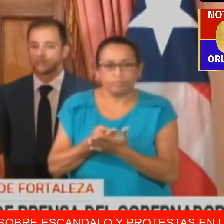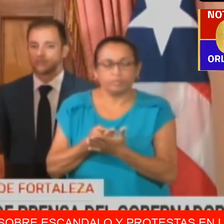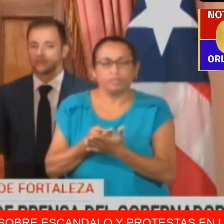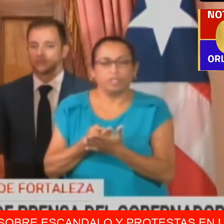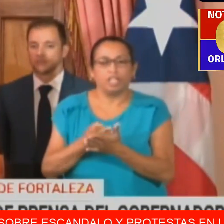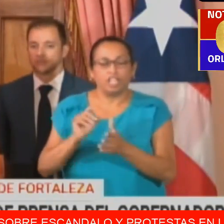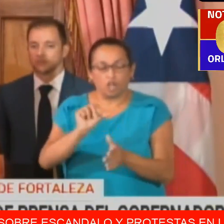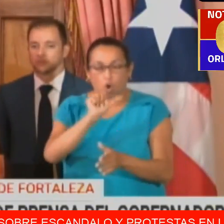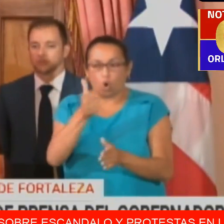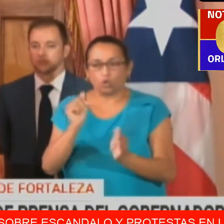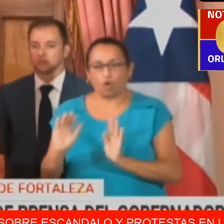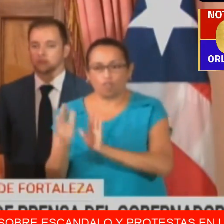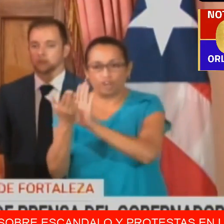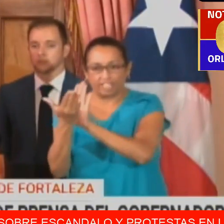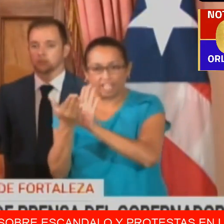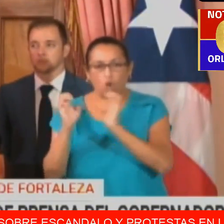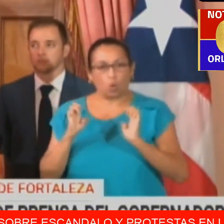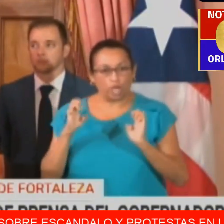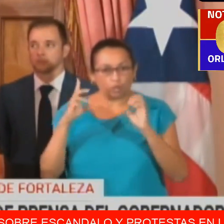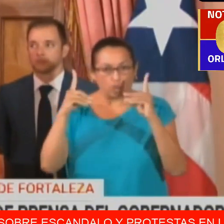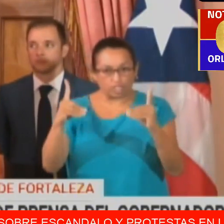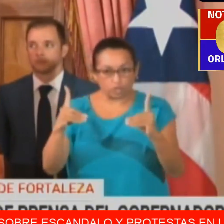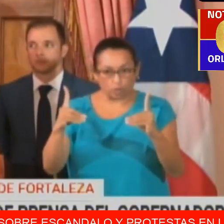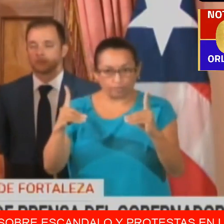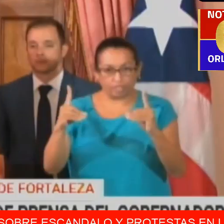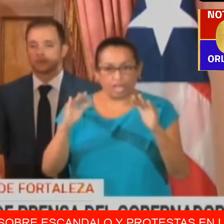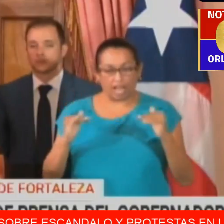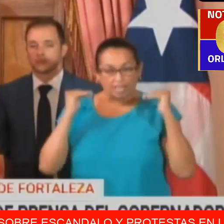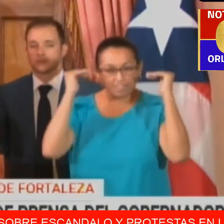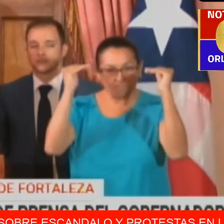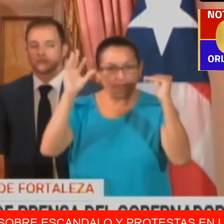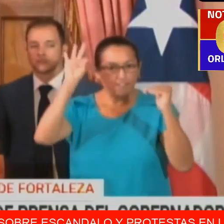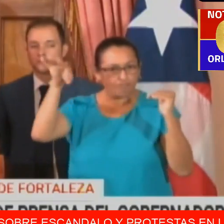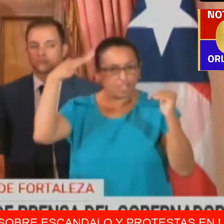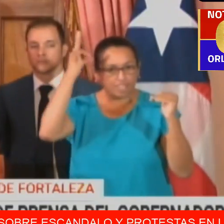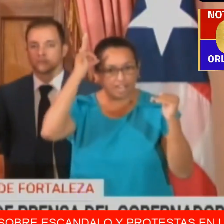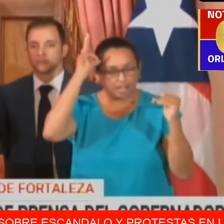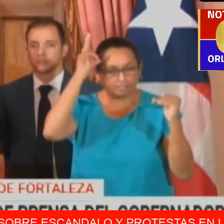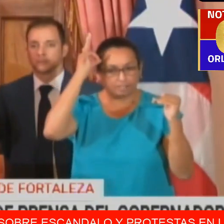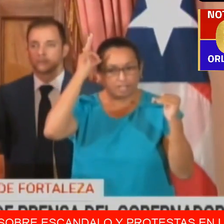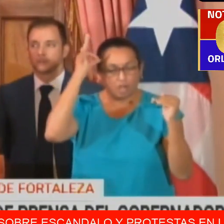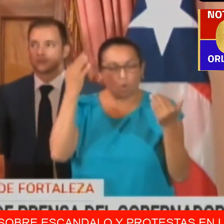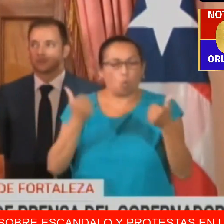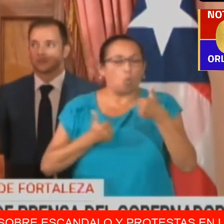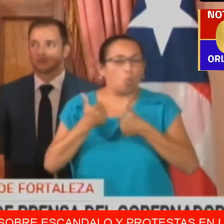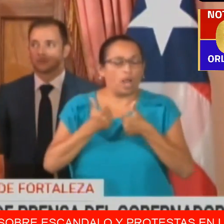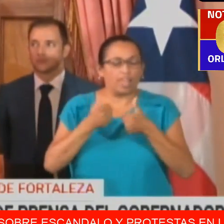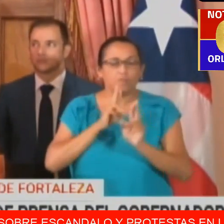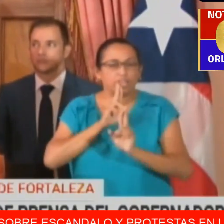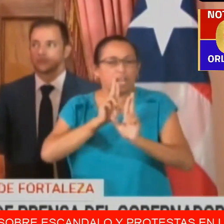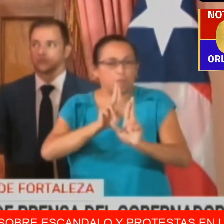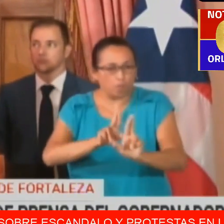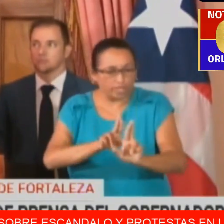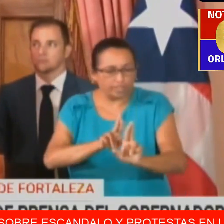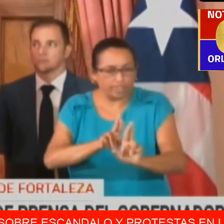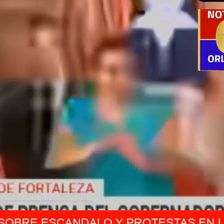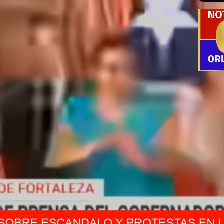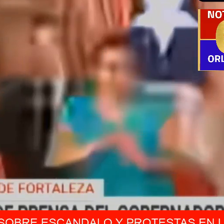En otro frente, con educación a nivel federal. O sea, ¿cuál es la respuesta mía? La respuesta mía